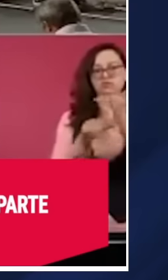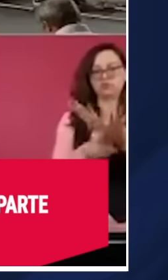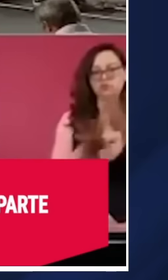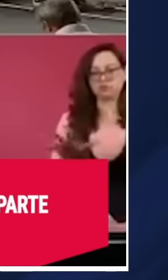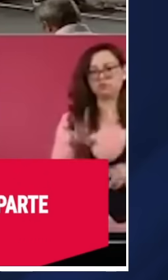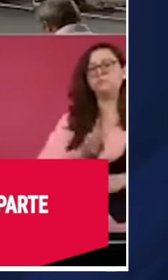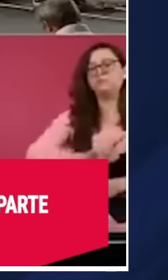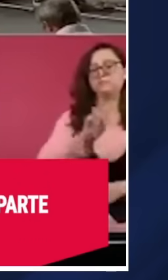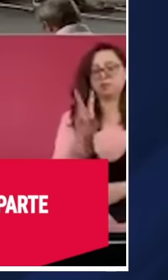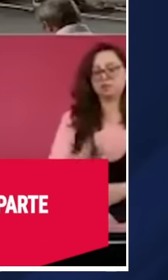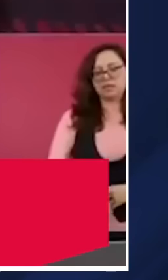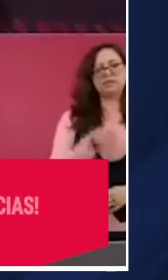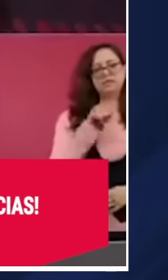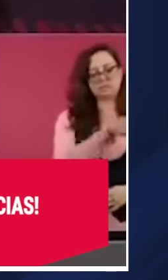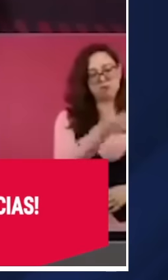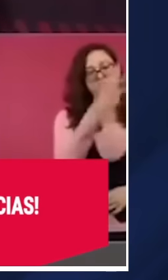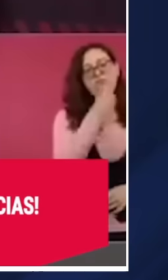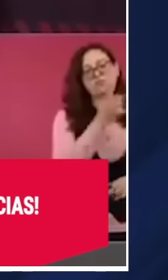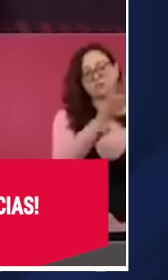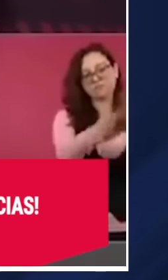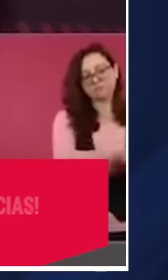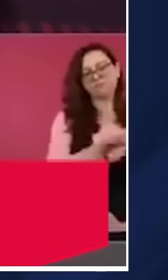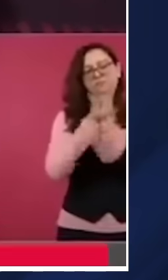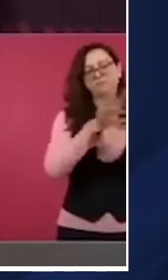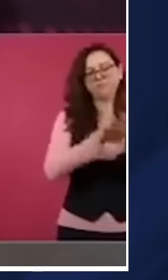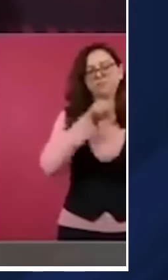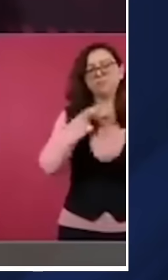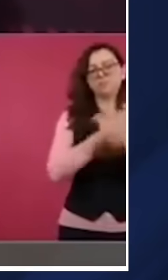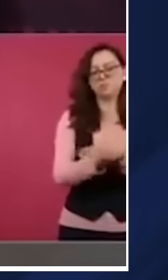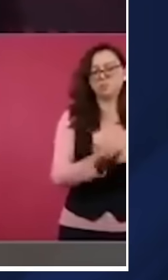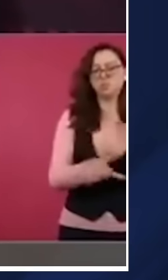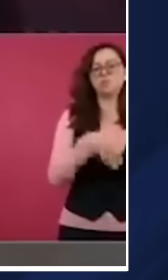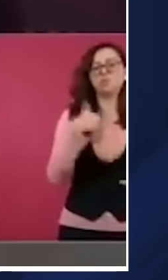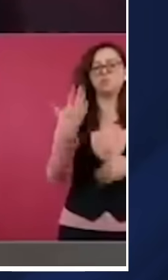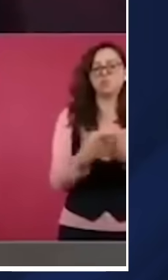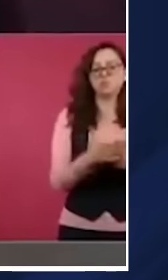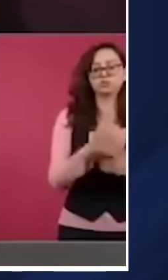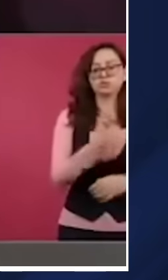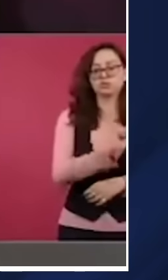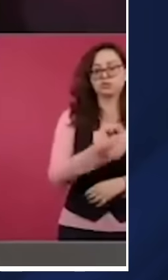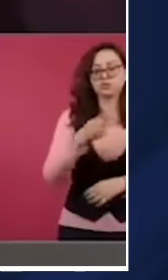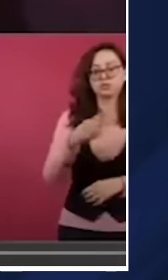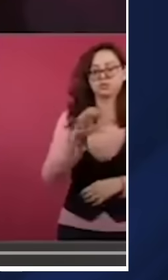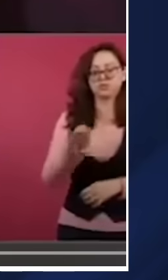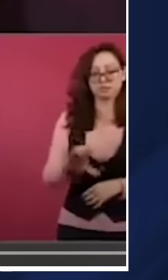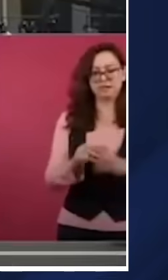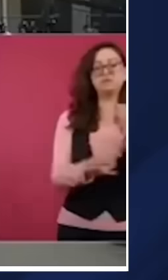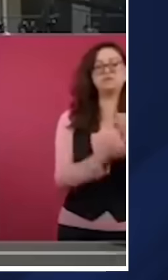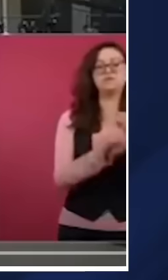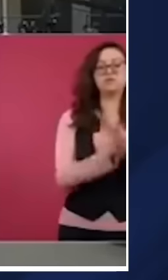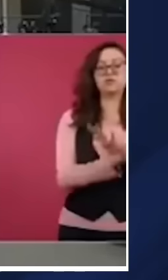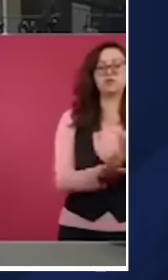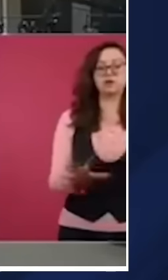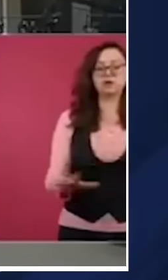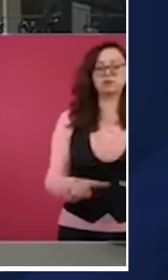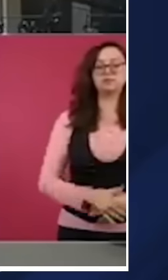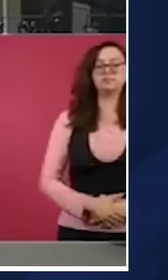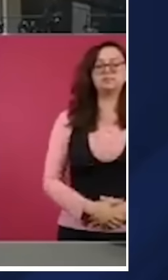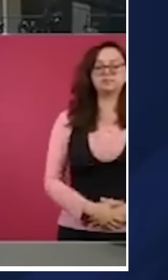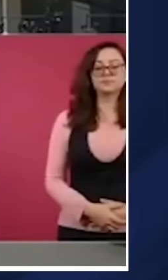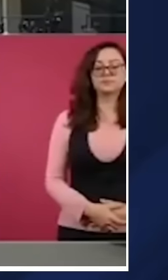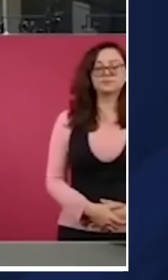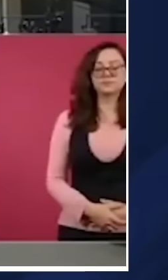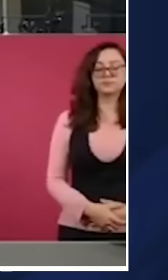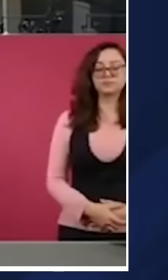a cabo pero la Secretaría de Seguridad Pública va a dar el informe